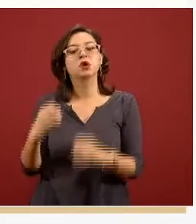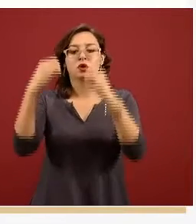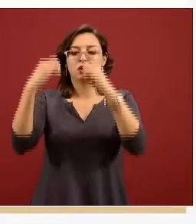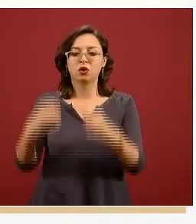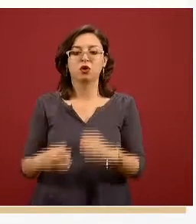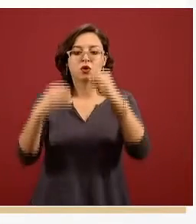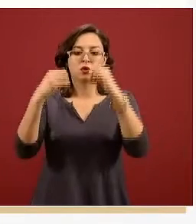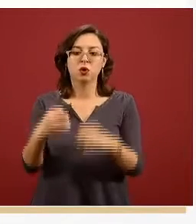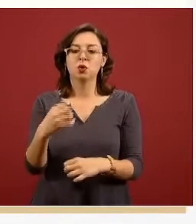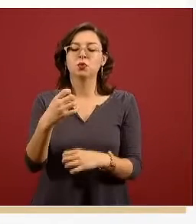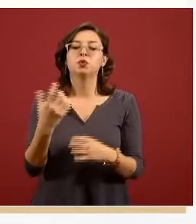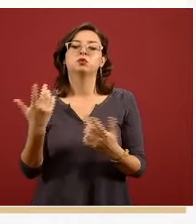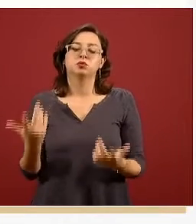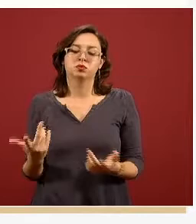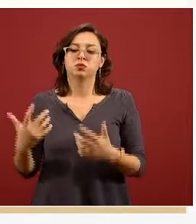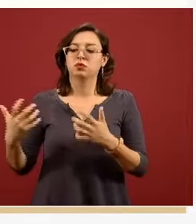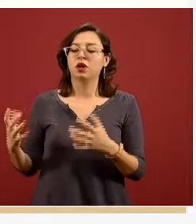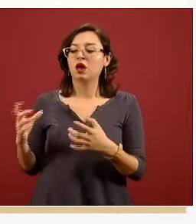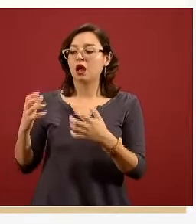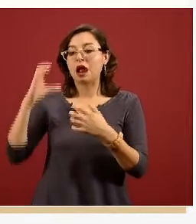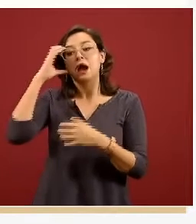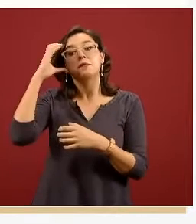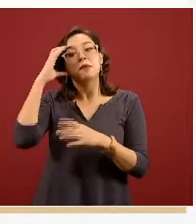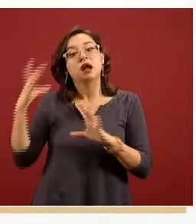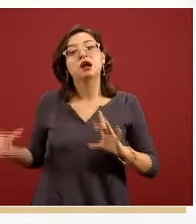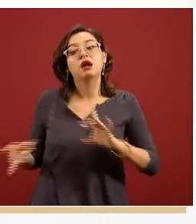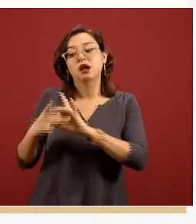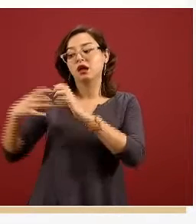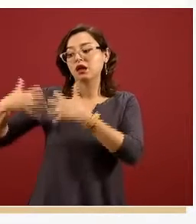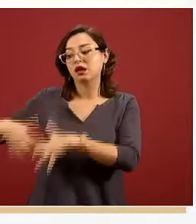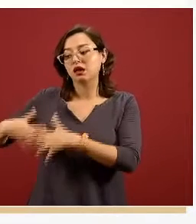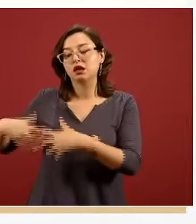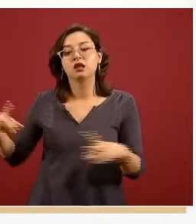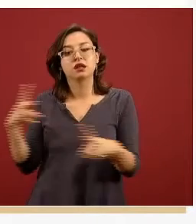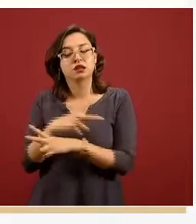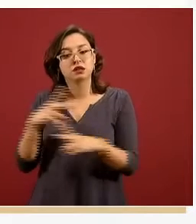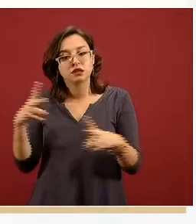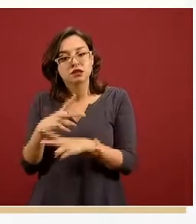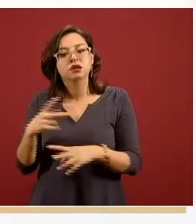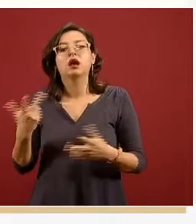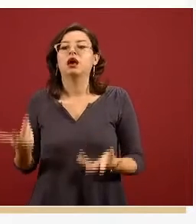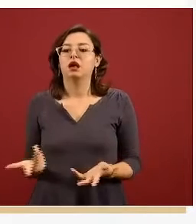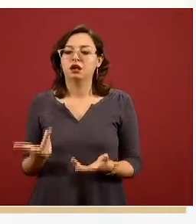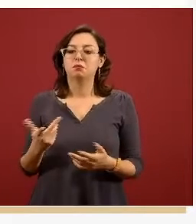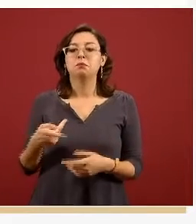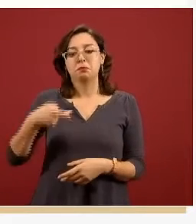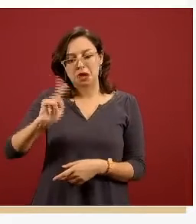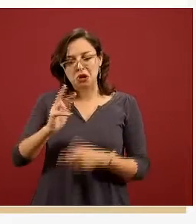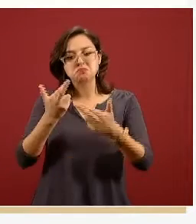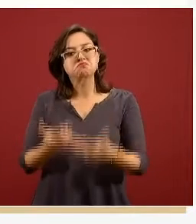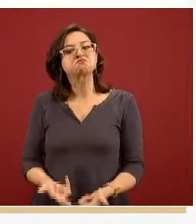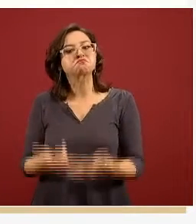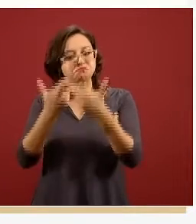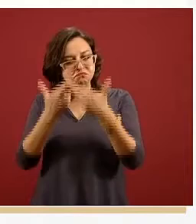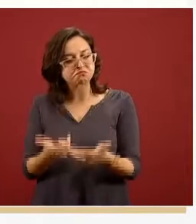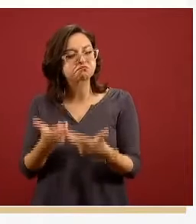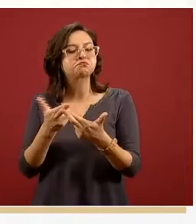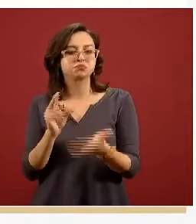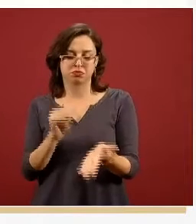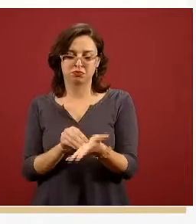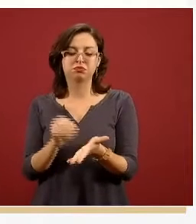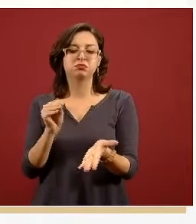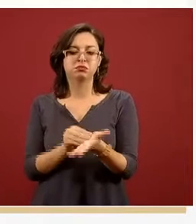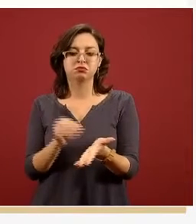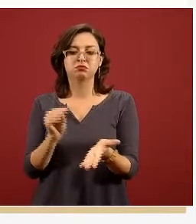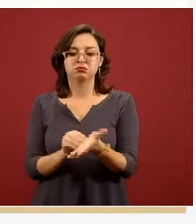con ventilador que están ocupadas en comparación con las demás, aunque todavía existe disponibilidad de este tipo de camas